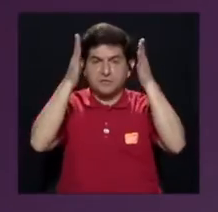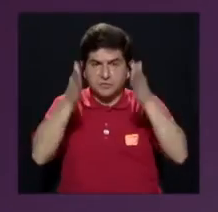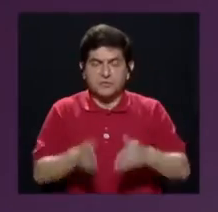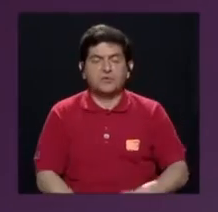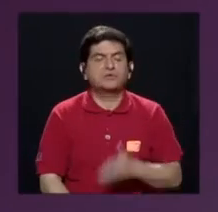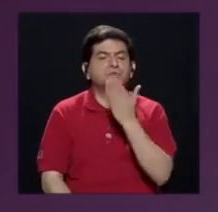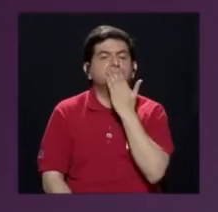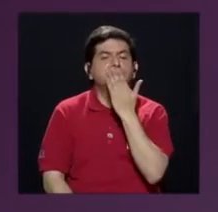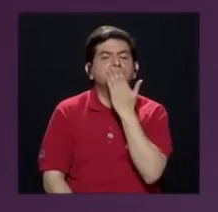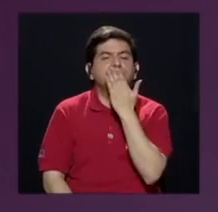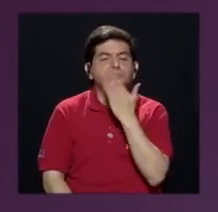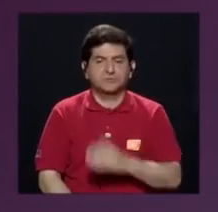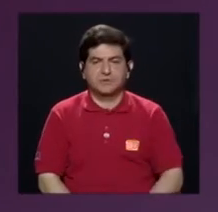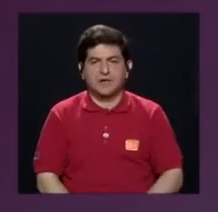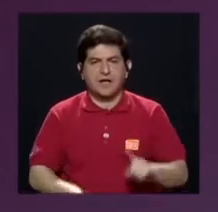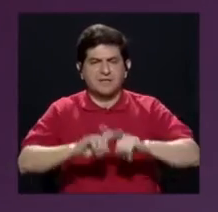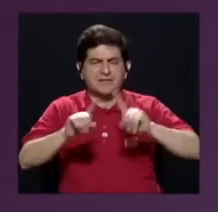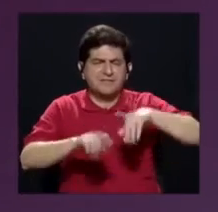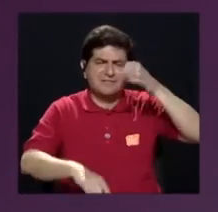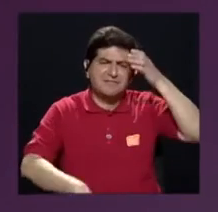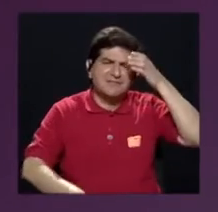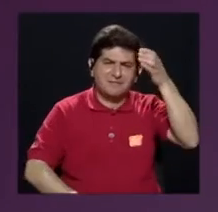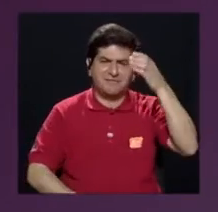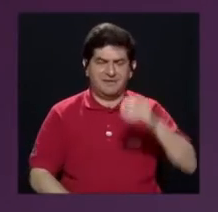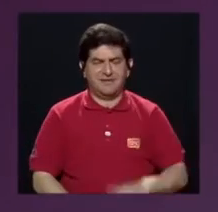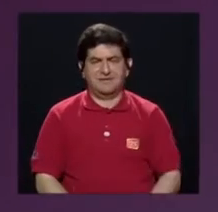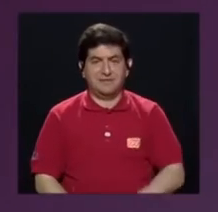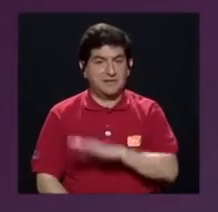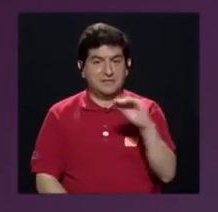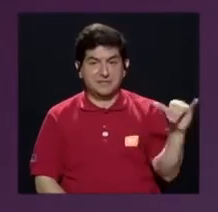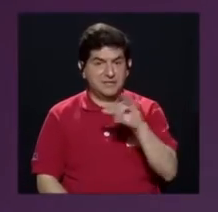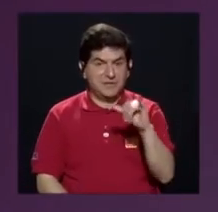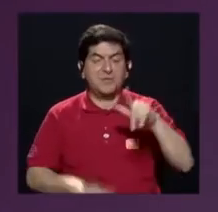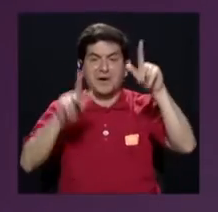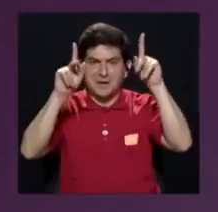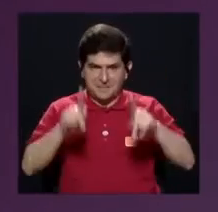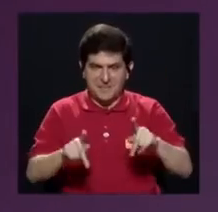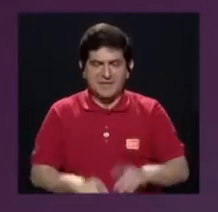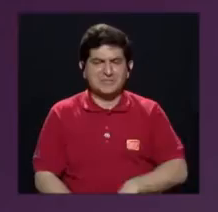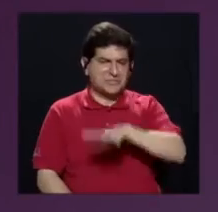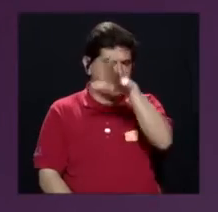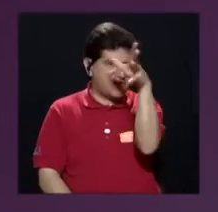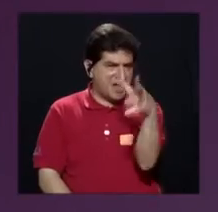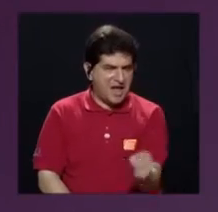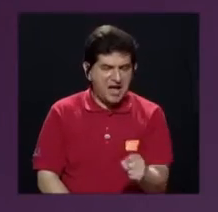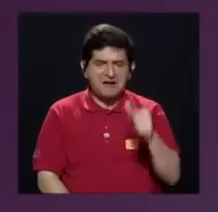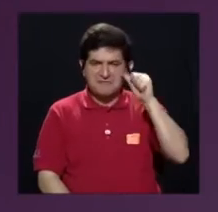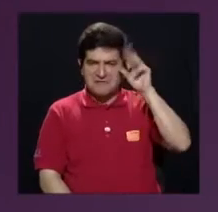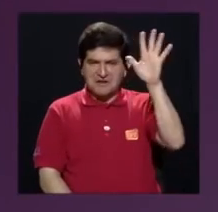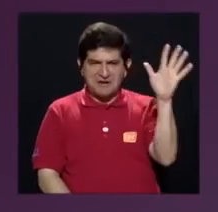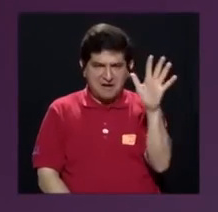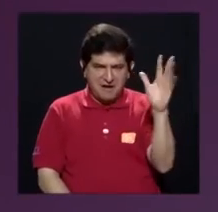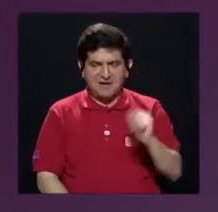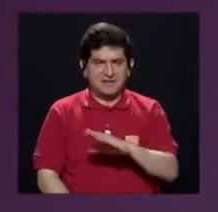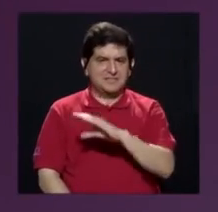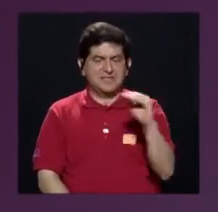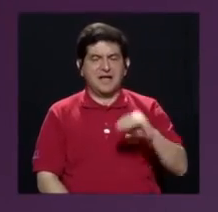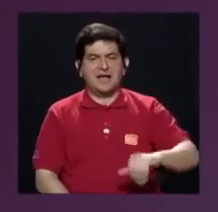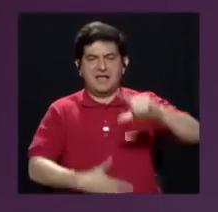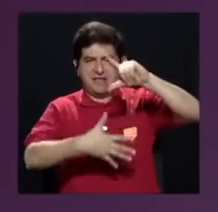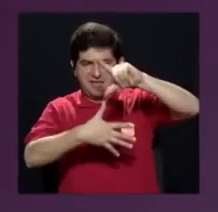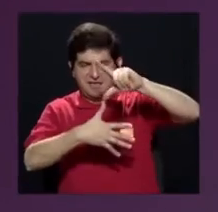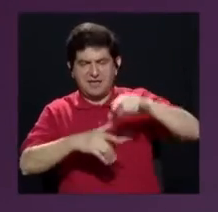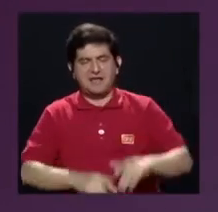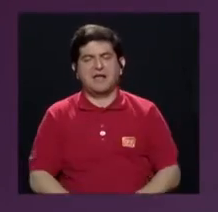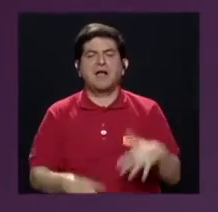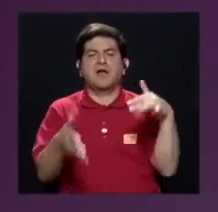también diversas culturas, y viceversa, mucha gente de África, de Asia y de América Latina